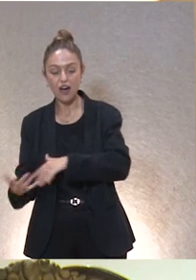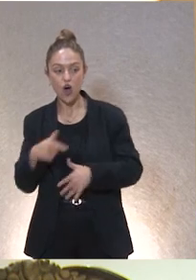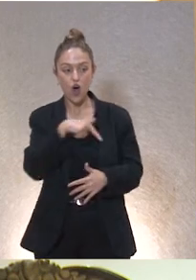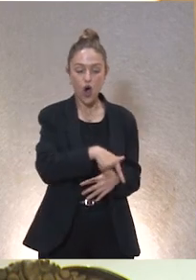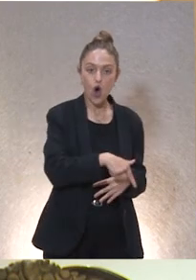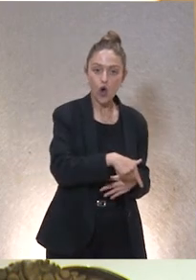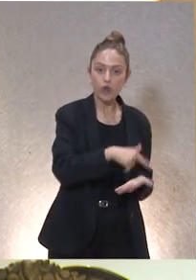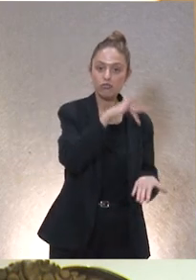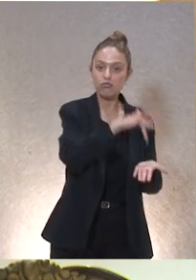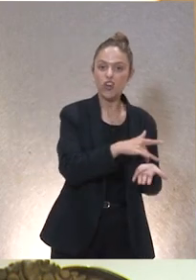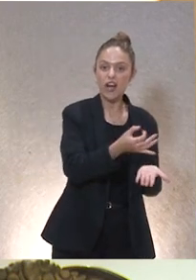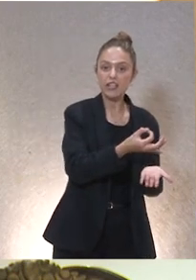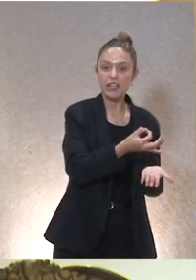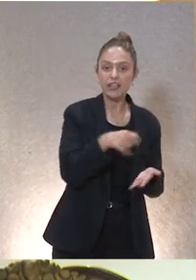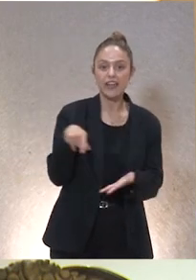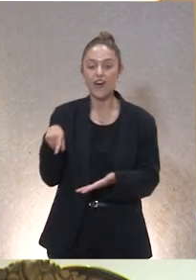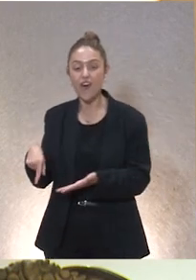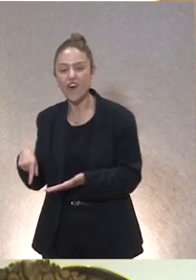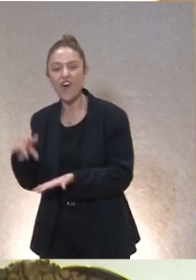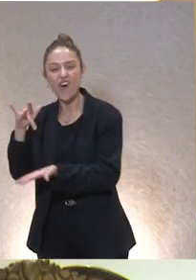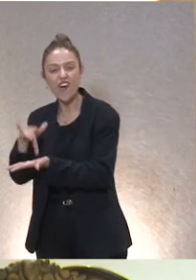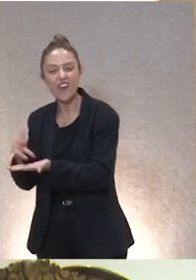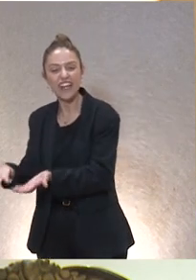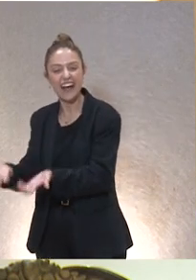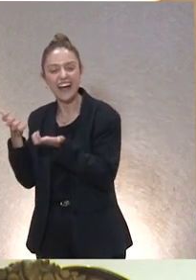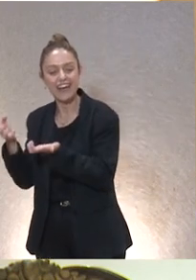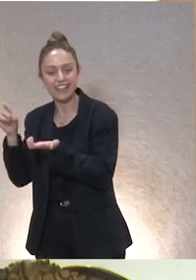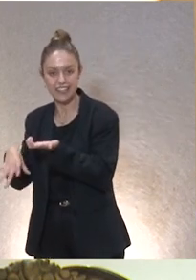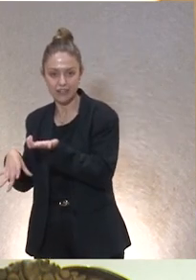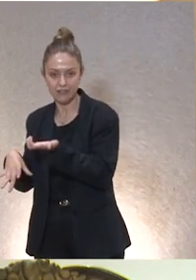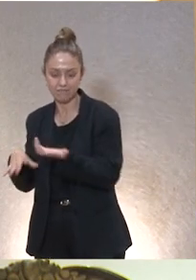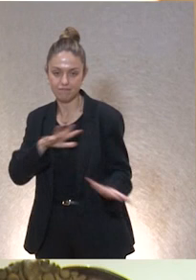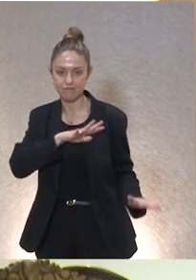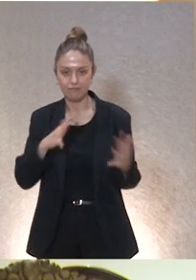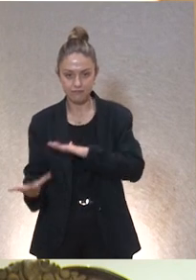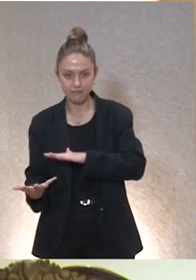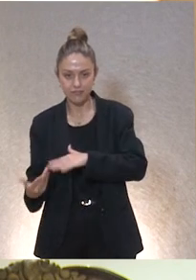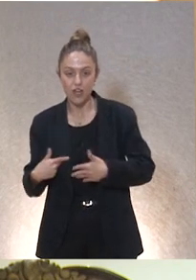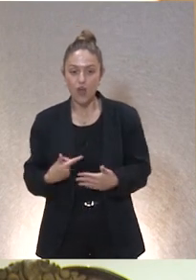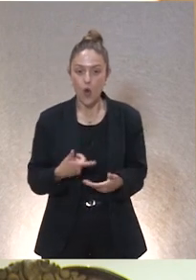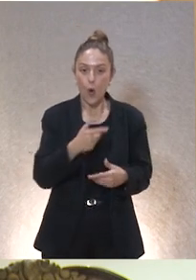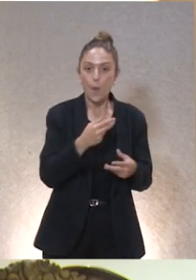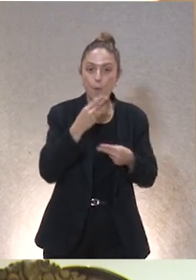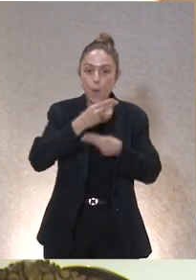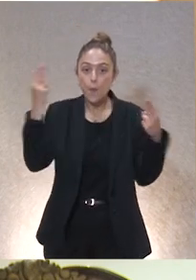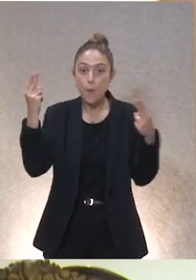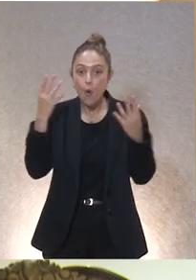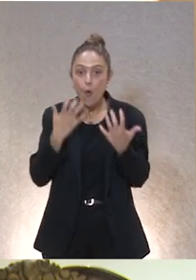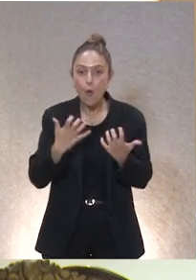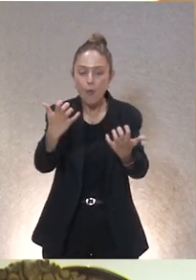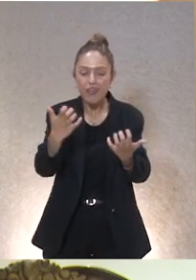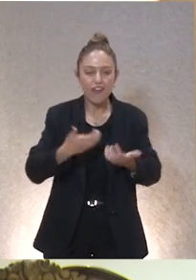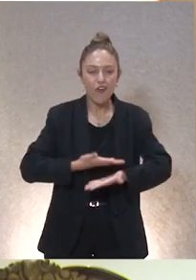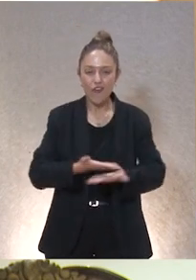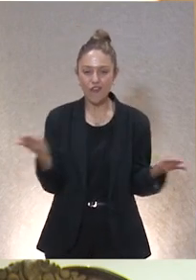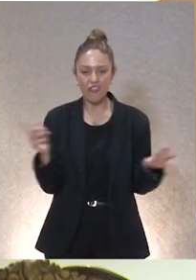hoy por el Quién ha ganado hoy el debate público se ha degradado la confianza del público ha quebrado no somos